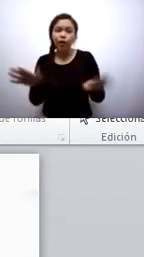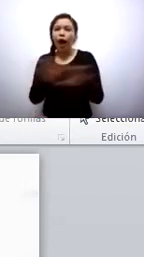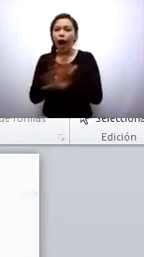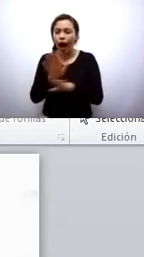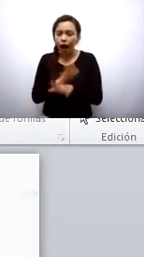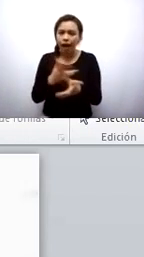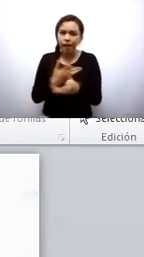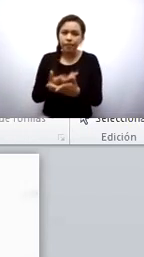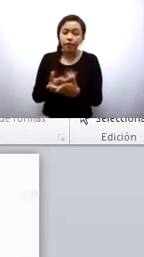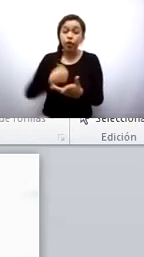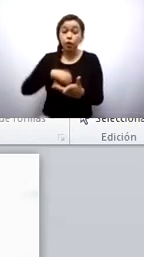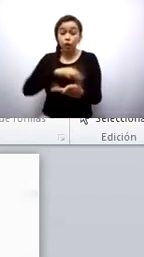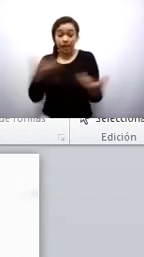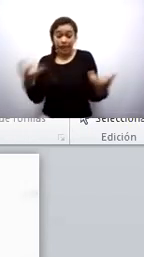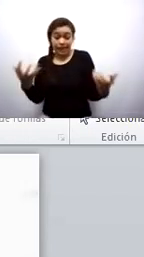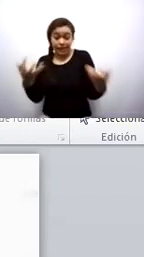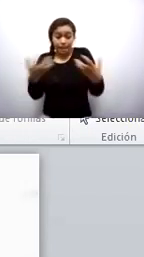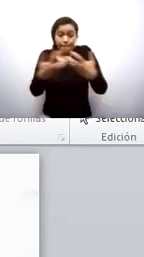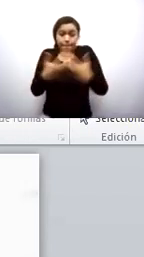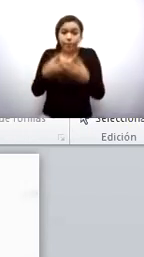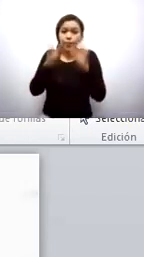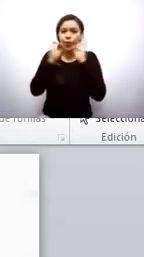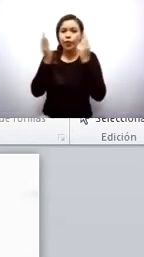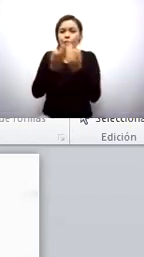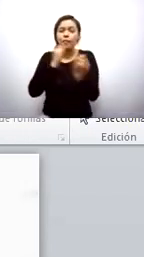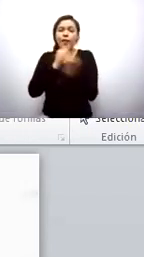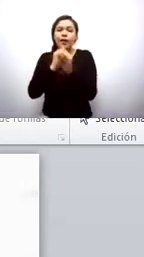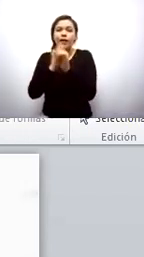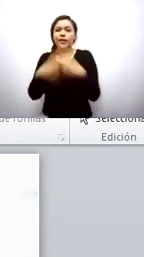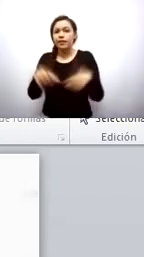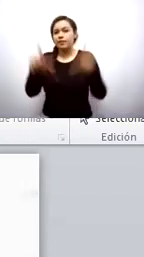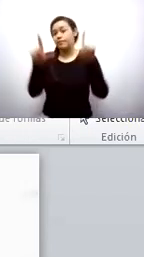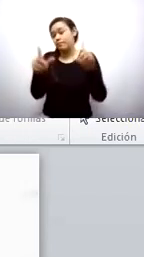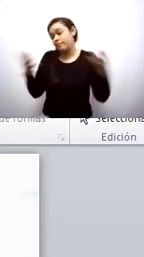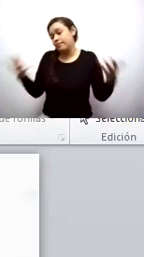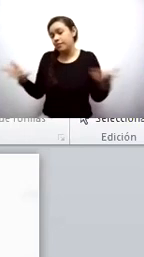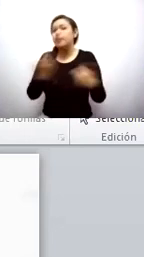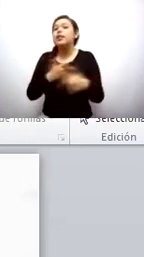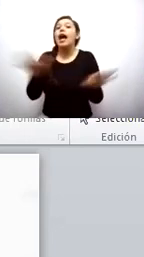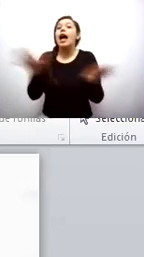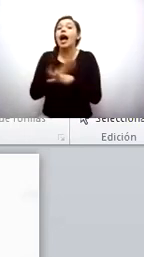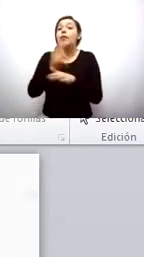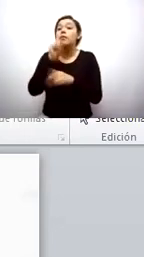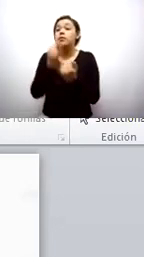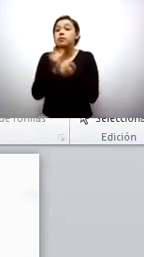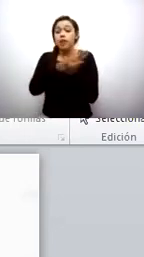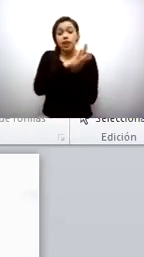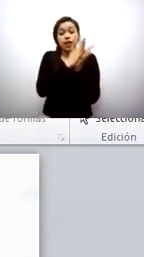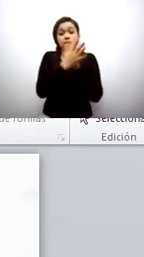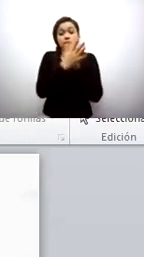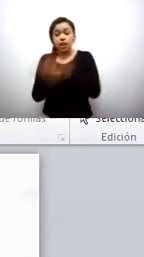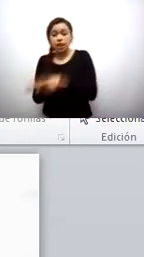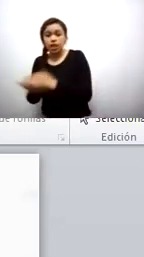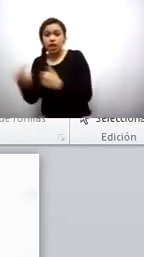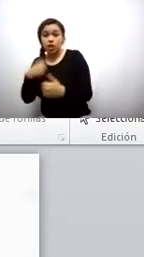nos toca adaptarlo a un nuevo modelo virtual y nos va a tocar nuevamente esa transformación en lo que no sabemos si va a ser